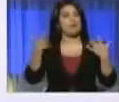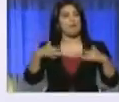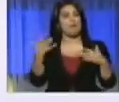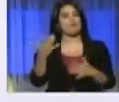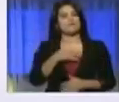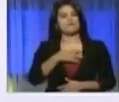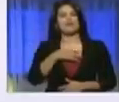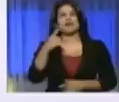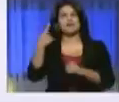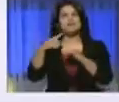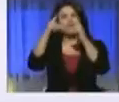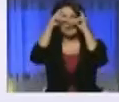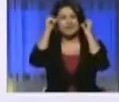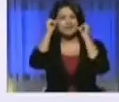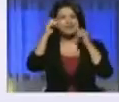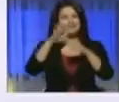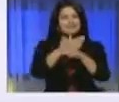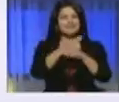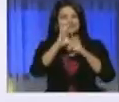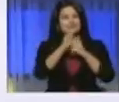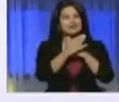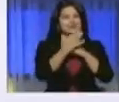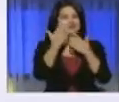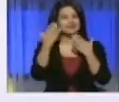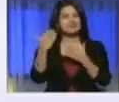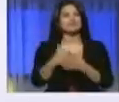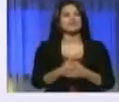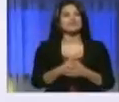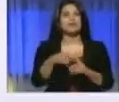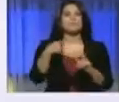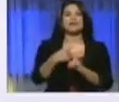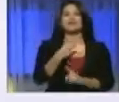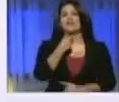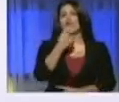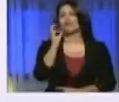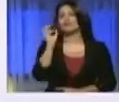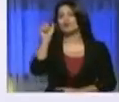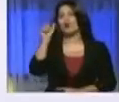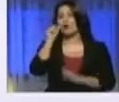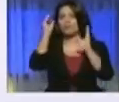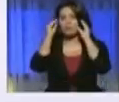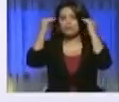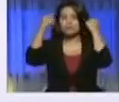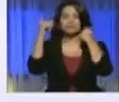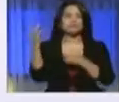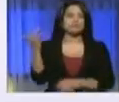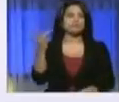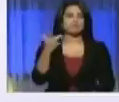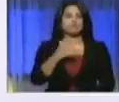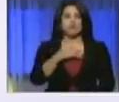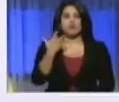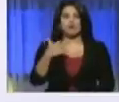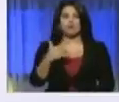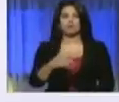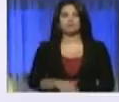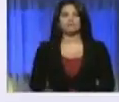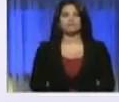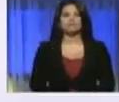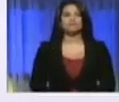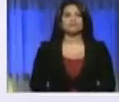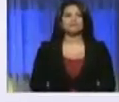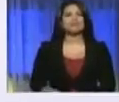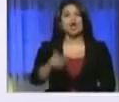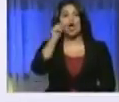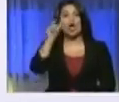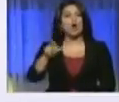Guantanamera, ¿no? Y esa voz de Omar Portuondo, ¿no? Una leyenda